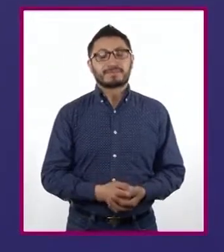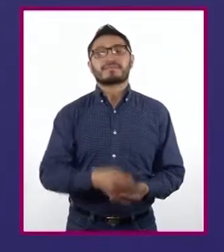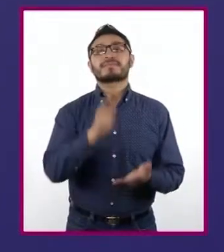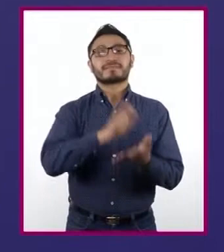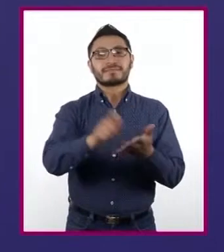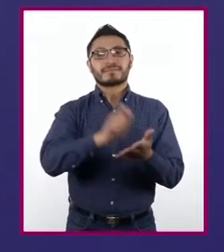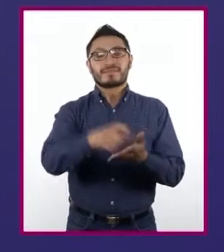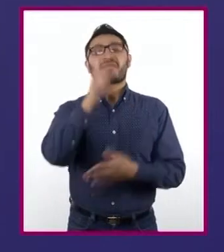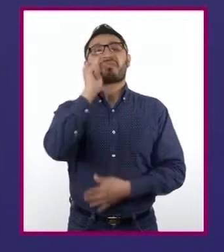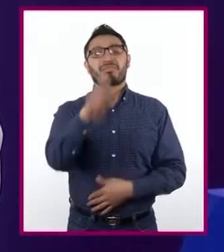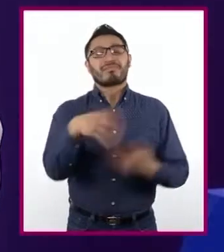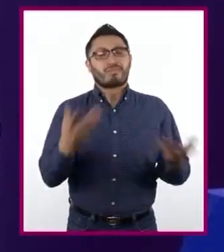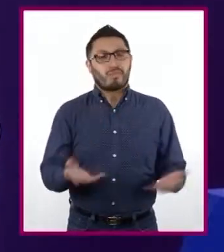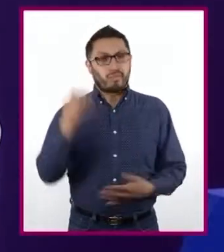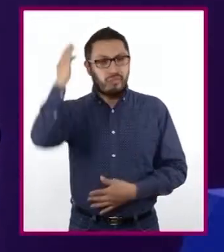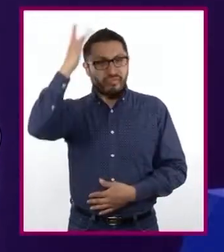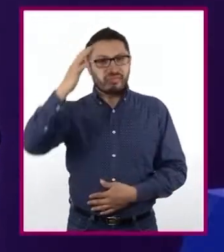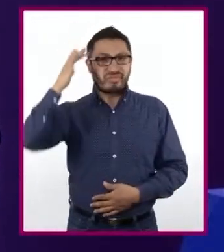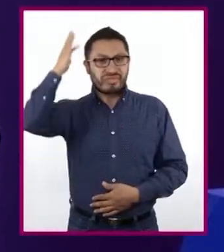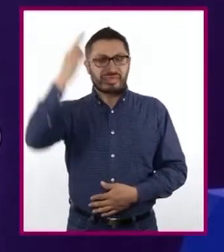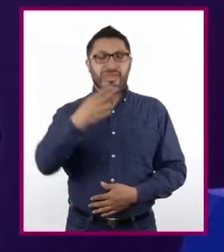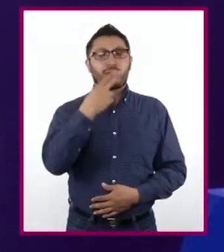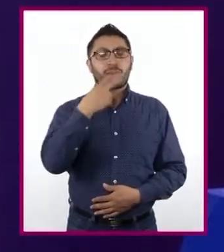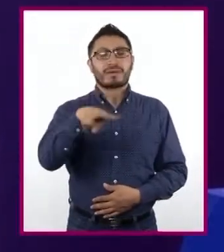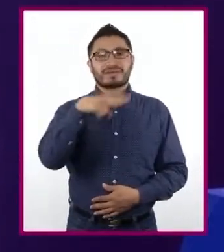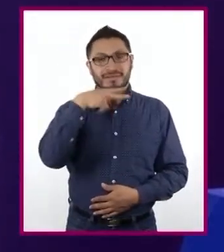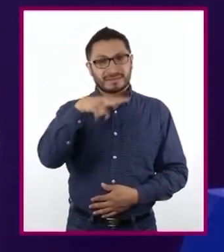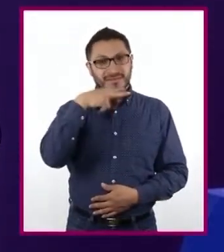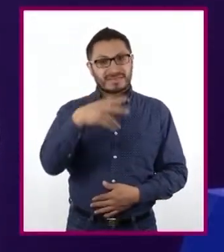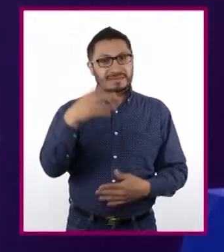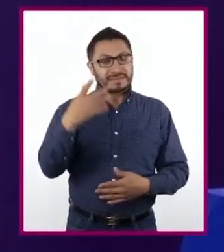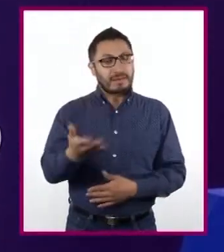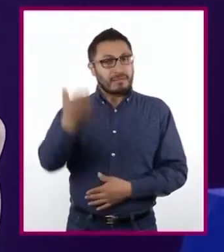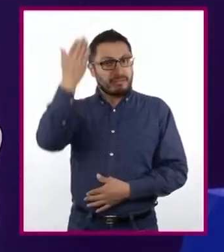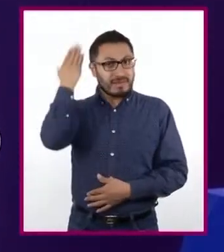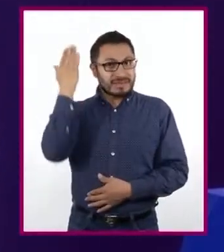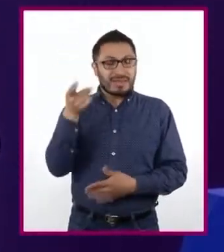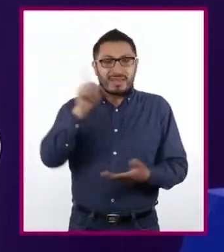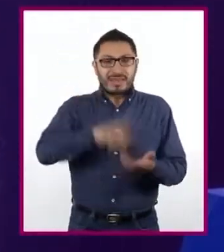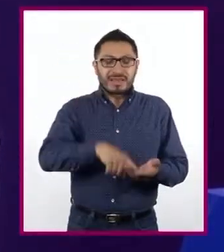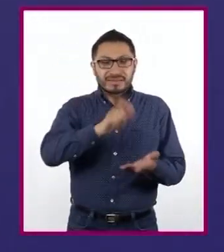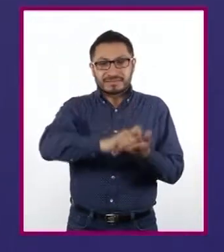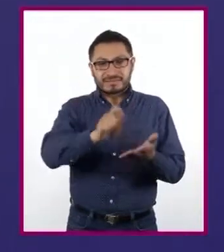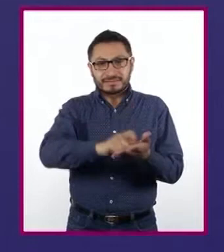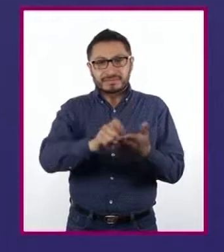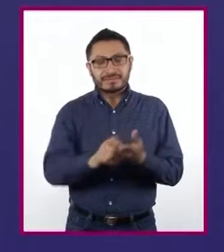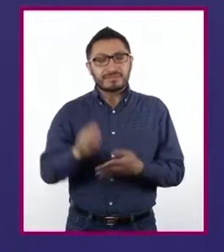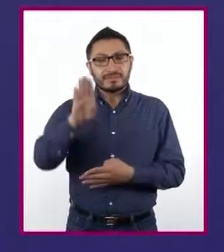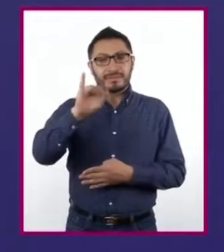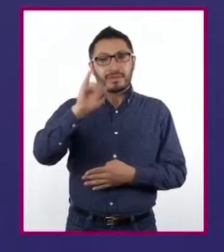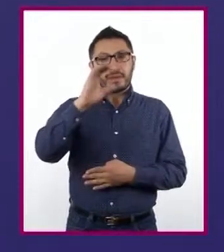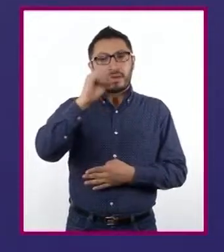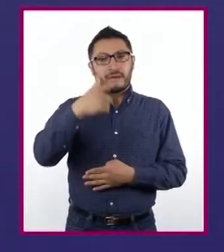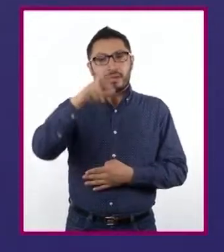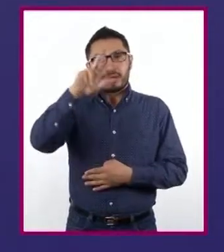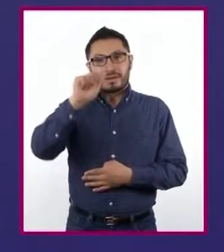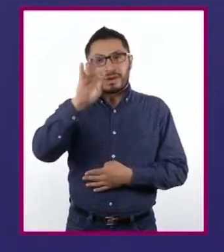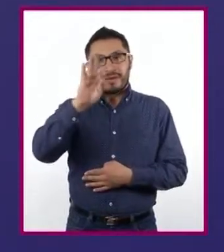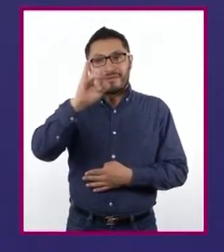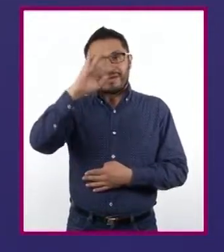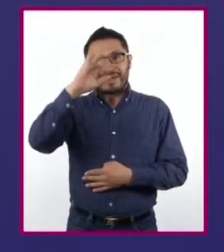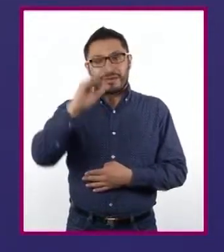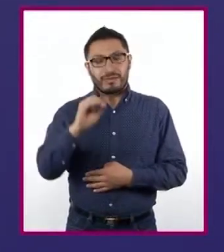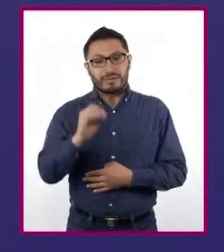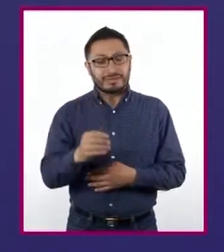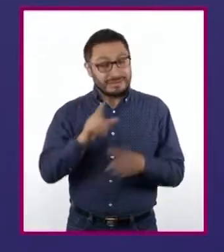nos referimos a analizar el uso de los verbos en pasado en un texto biográfico. ¿Listas y listos? Muy